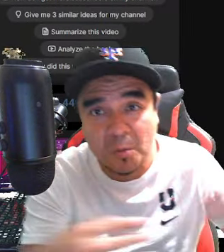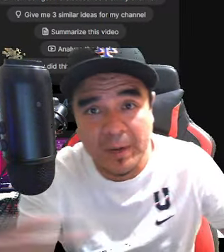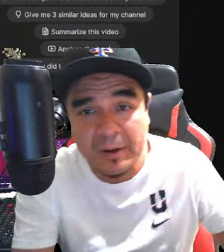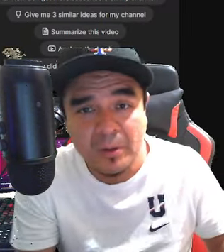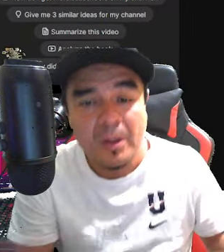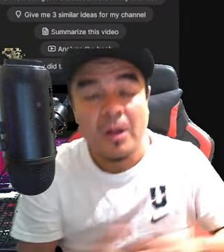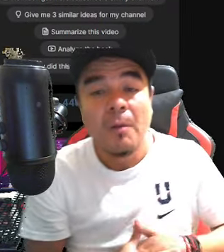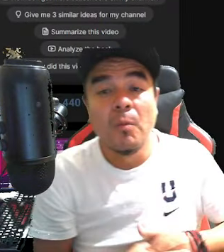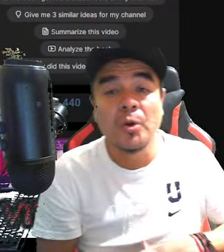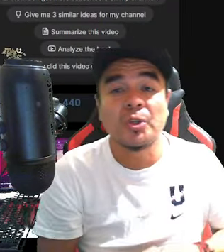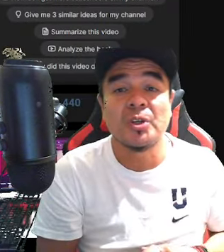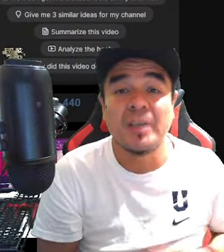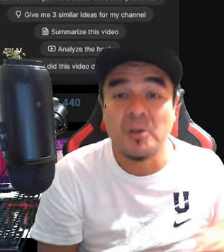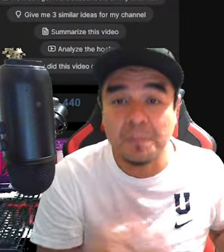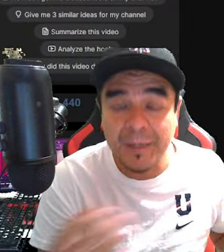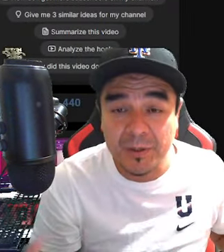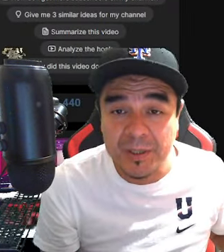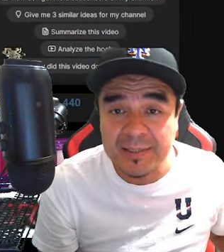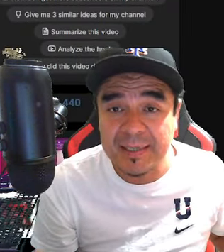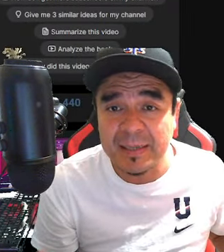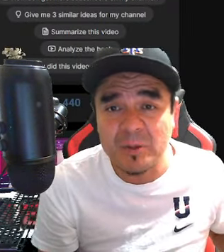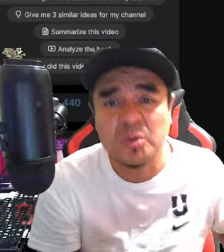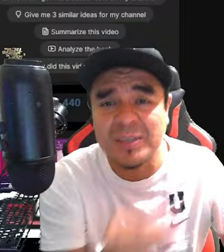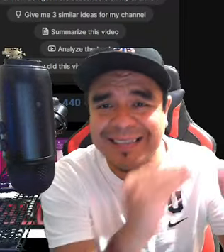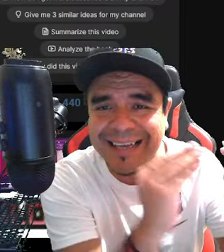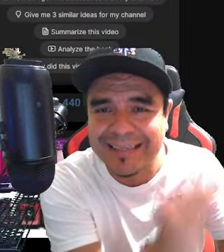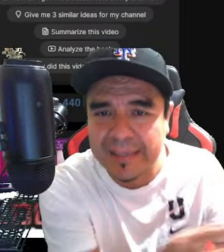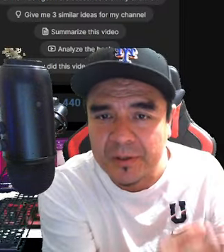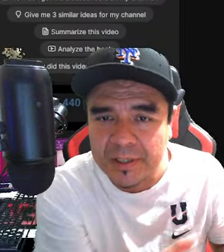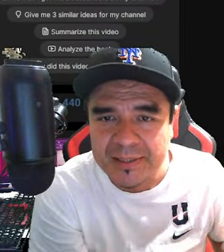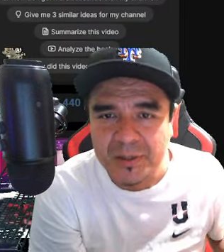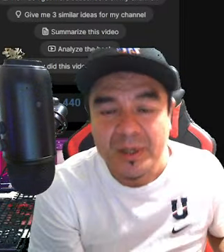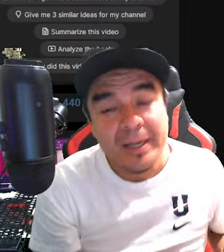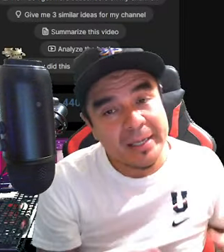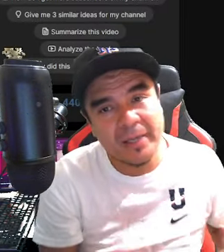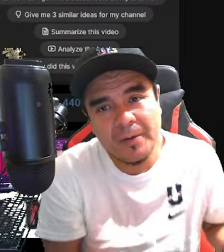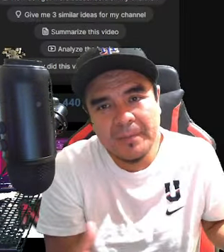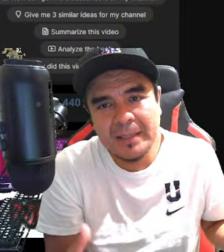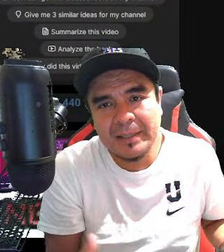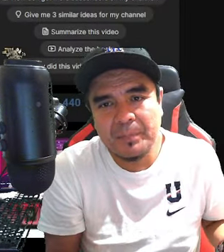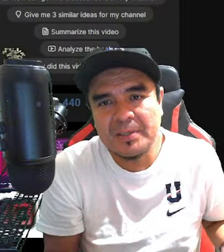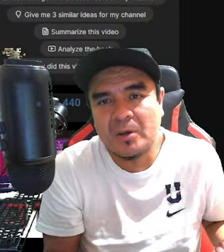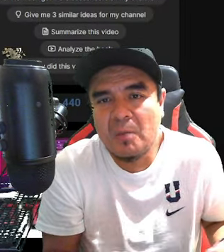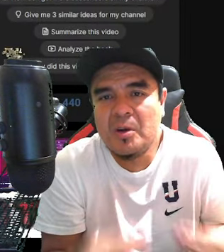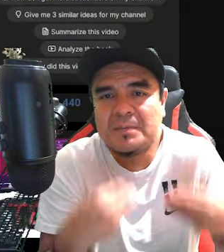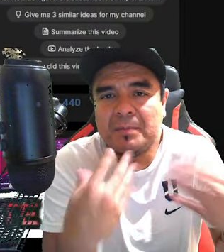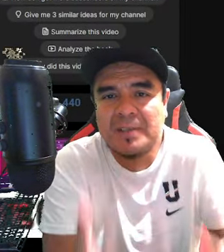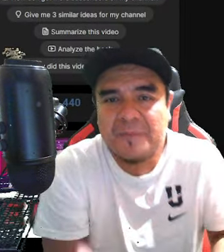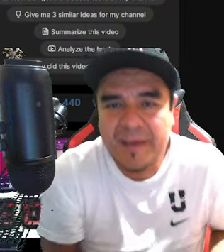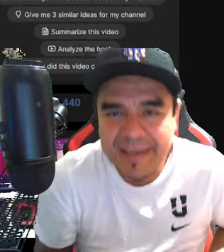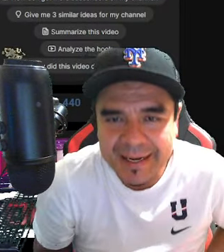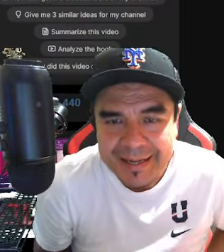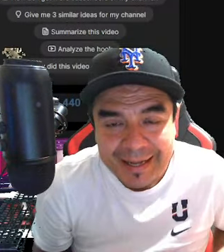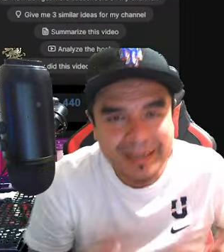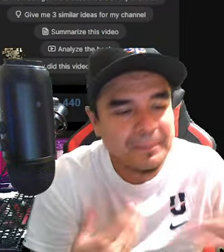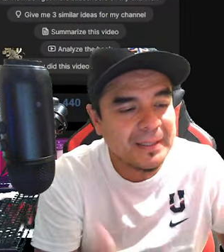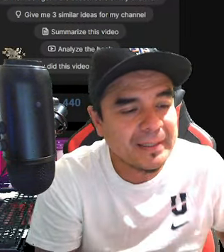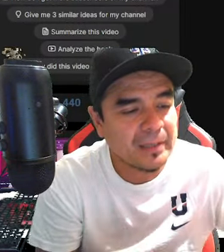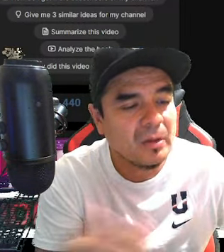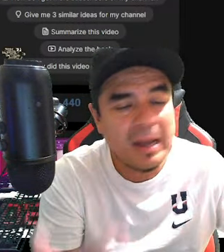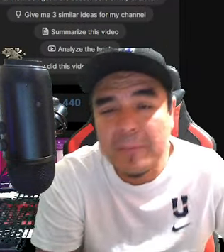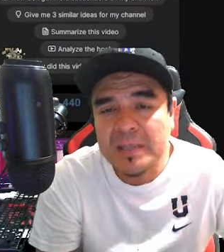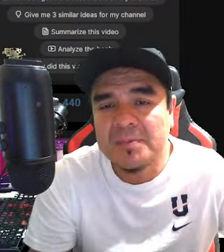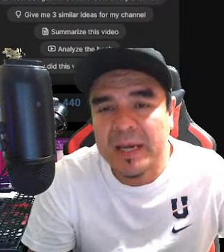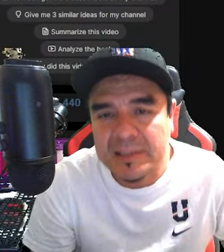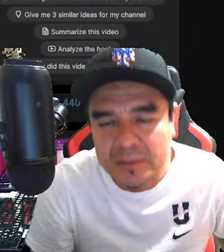se acostumbraron muchos de los periodistas, amigos. Ustedes se cansaron de eso y obviamente, pues, ¿cómo les vamos a fallar